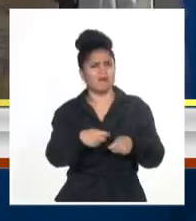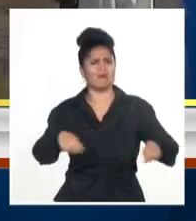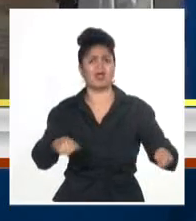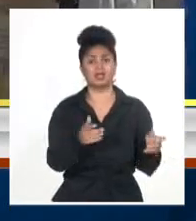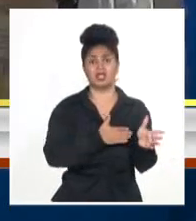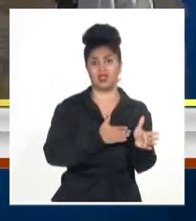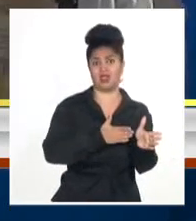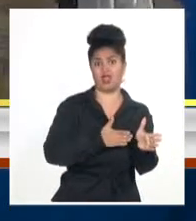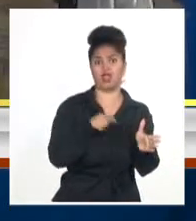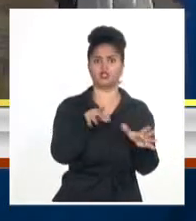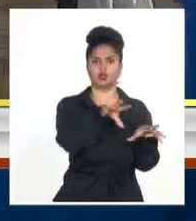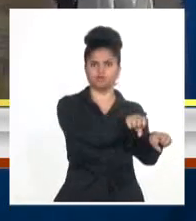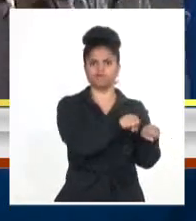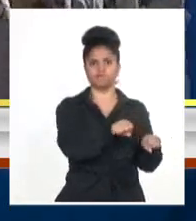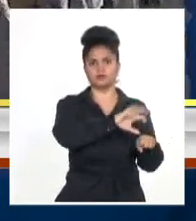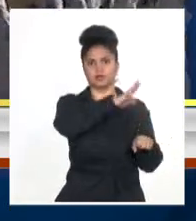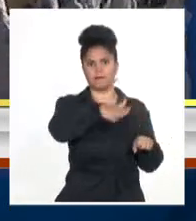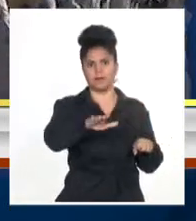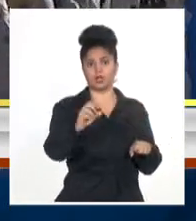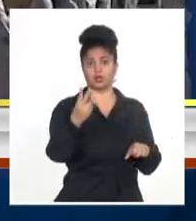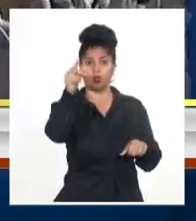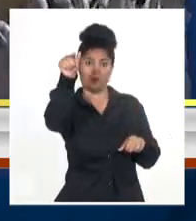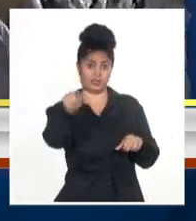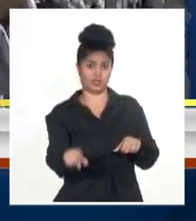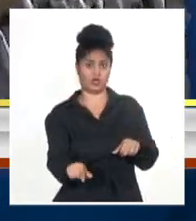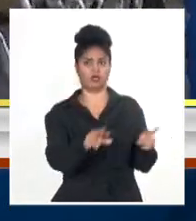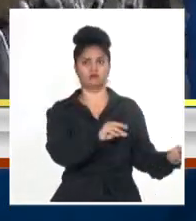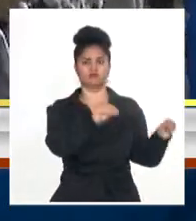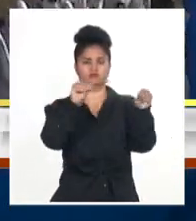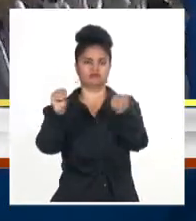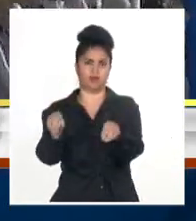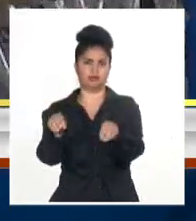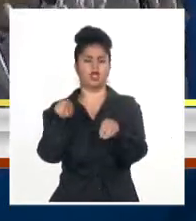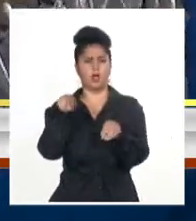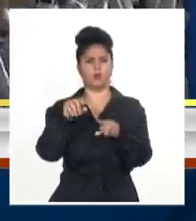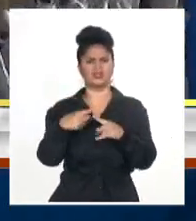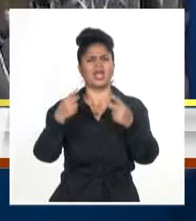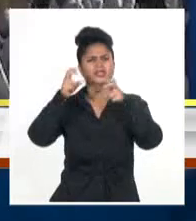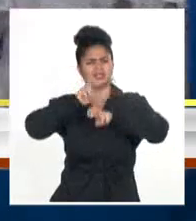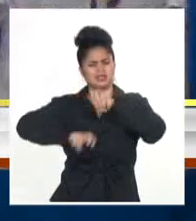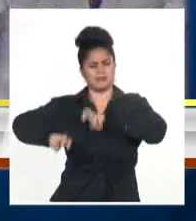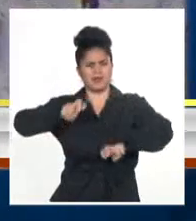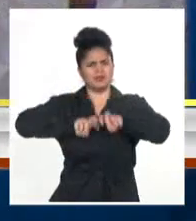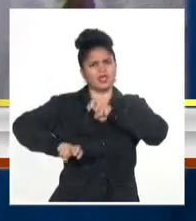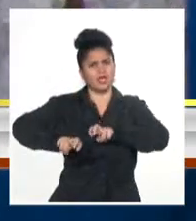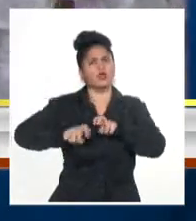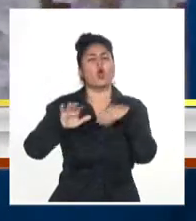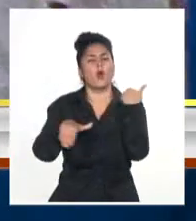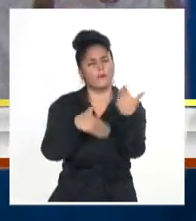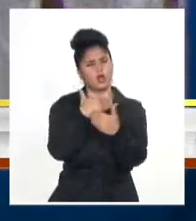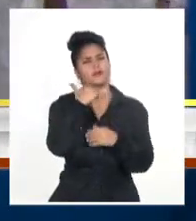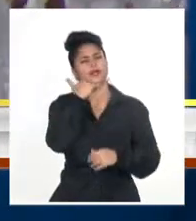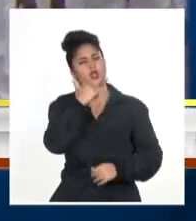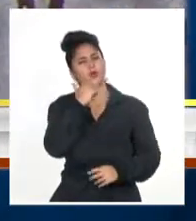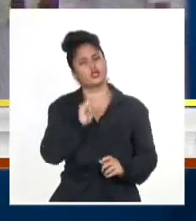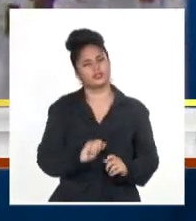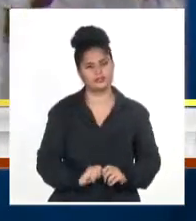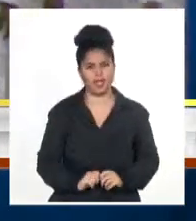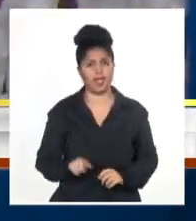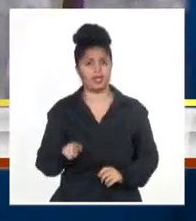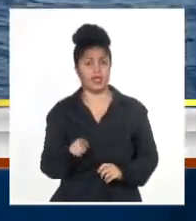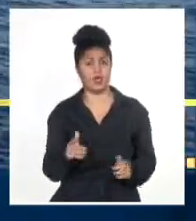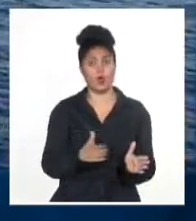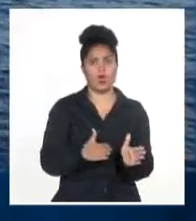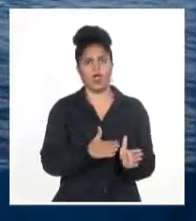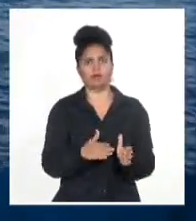interceptados en el mar. Dos de los retornados fueron trasladados a los órganos de investigación por encontrarse como presuntos comisores de hechos delictivos de